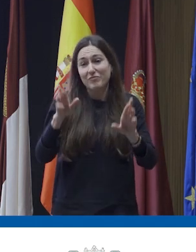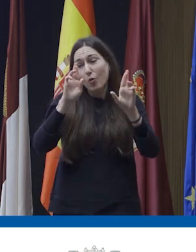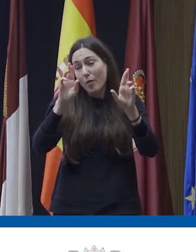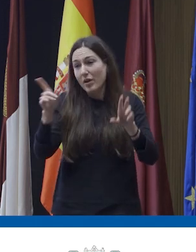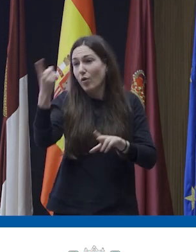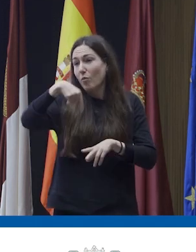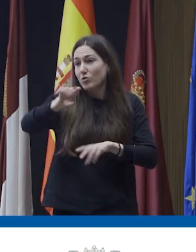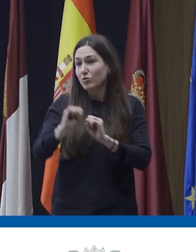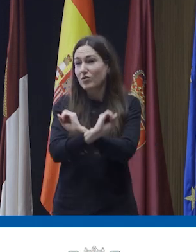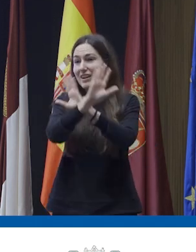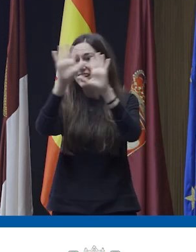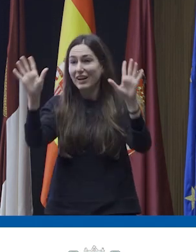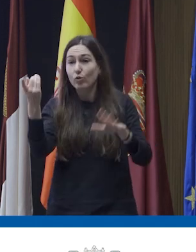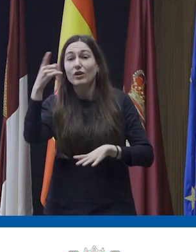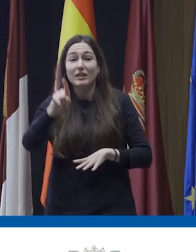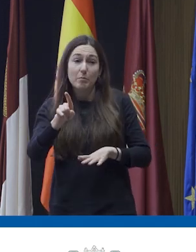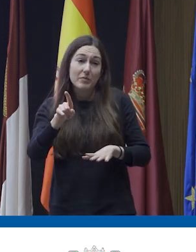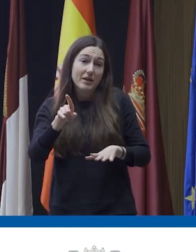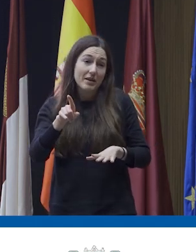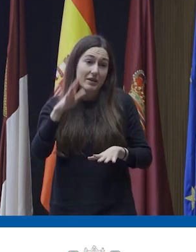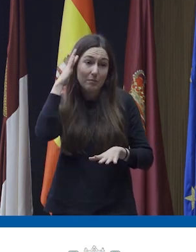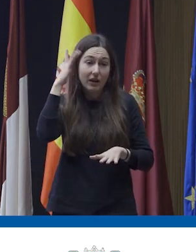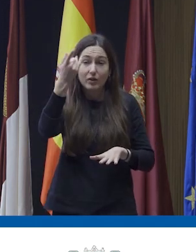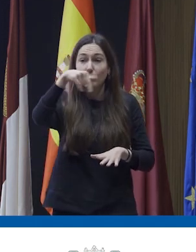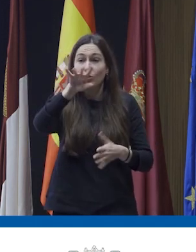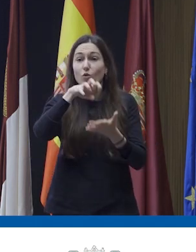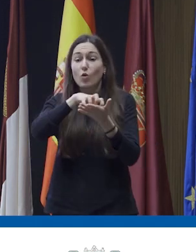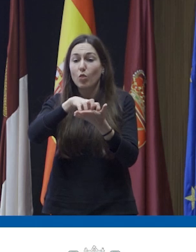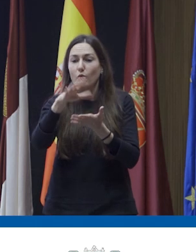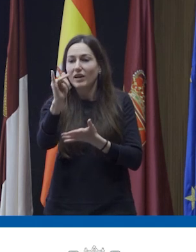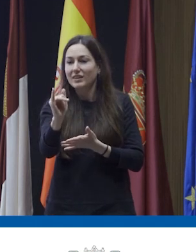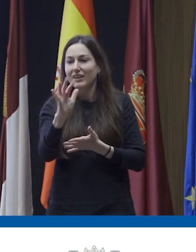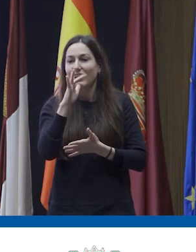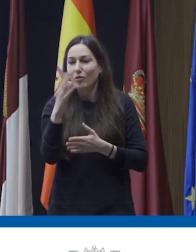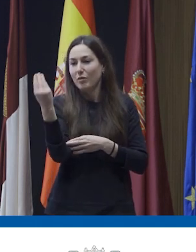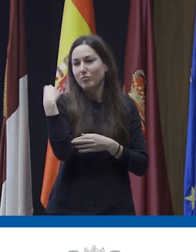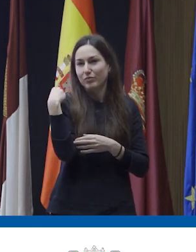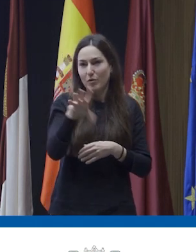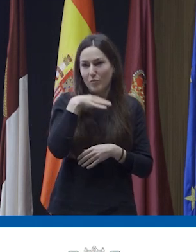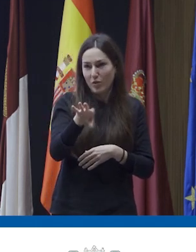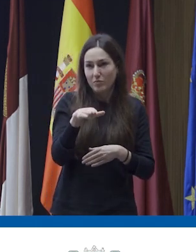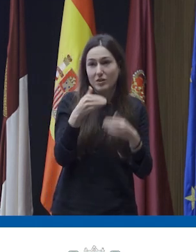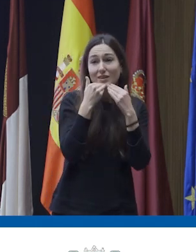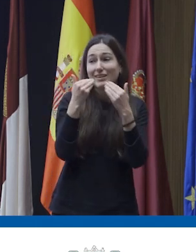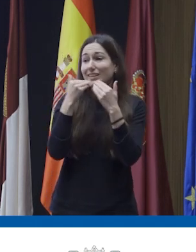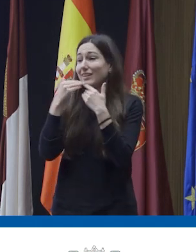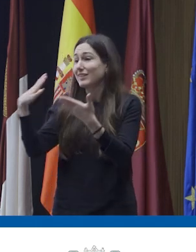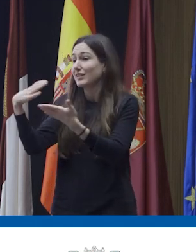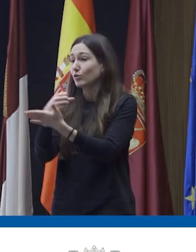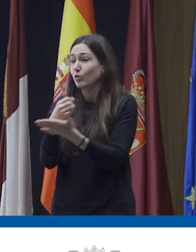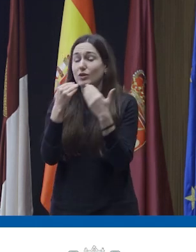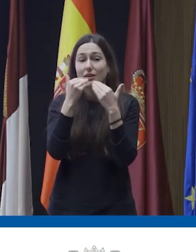sea que si queréis me podéis preguntar. Muchas gracias a todos y gracias por vuestra atención.